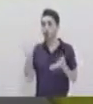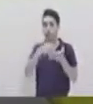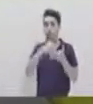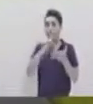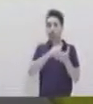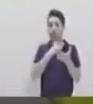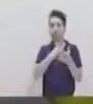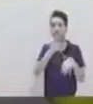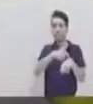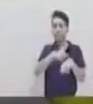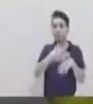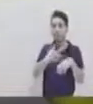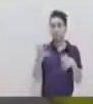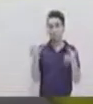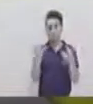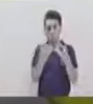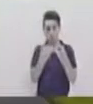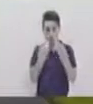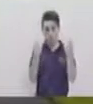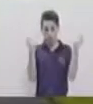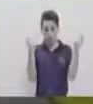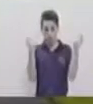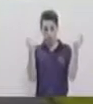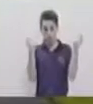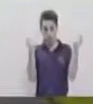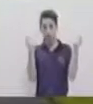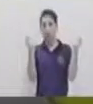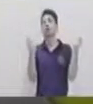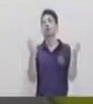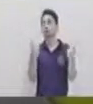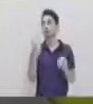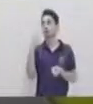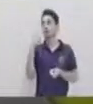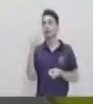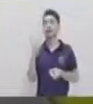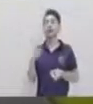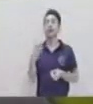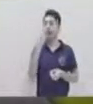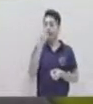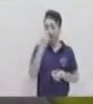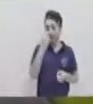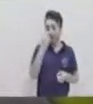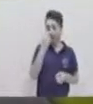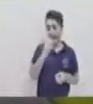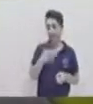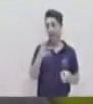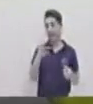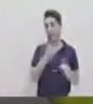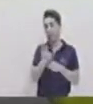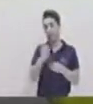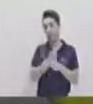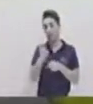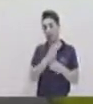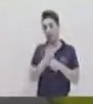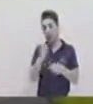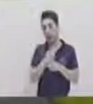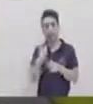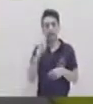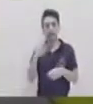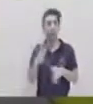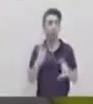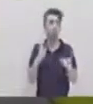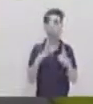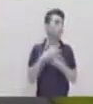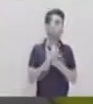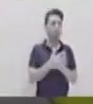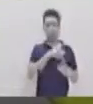la tinta después de cierto tiempo desaparece. Se utiliza para hacer bromas, para tener algunas